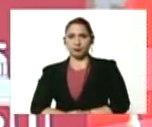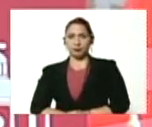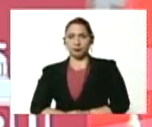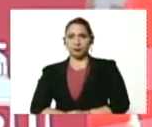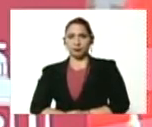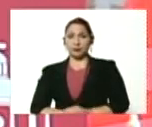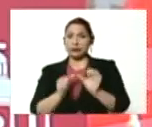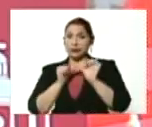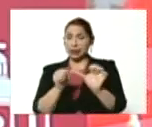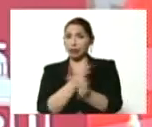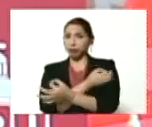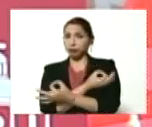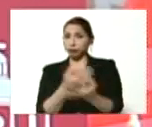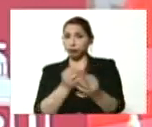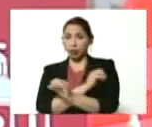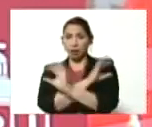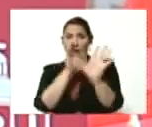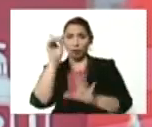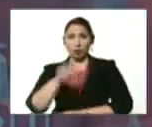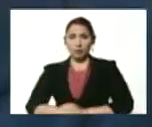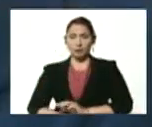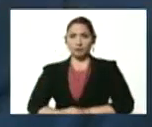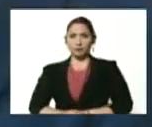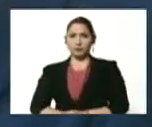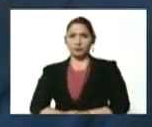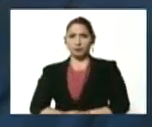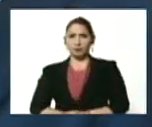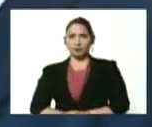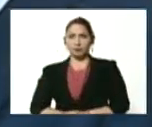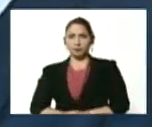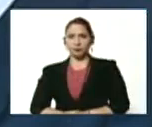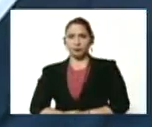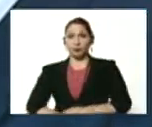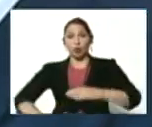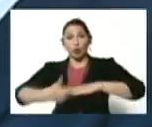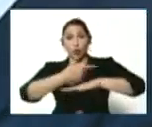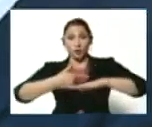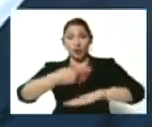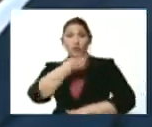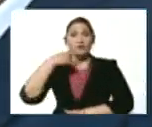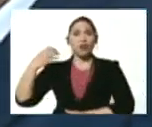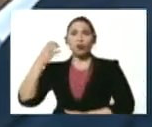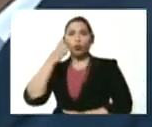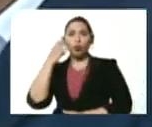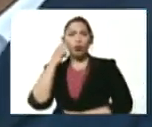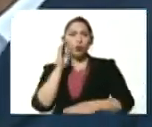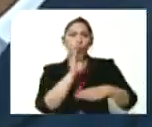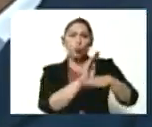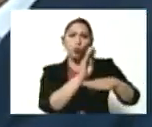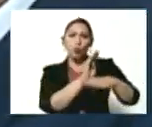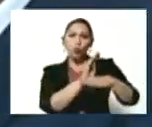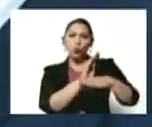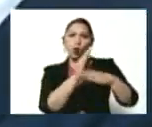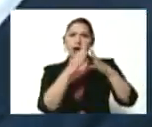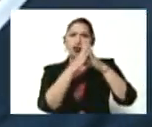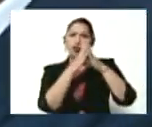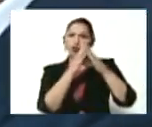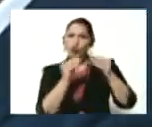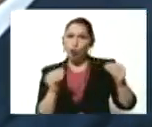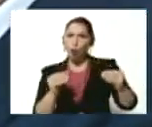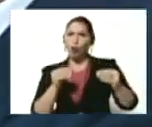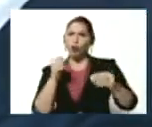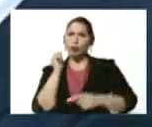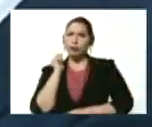Queda perfectamente claro también que el gobierno de Iván Duque ampara todo tipo de